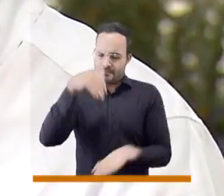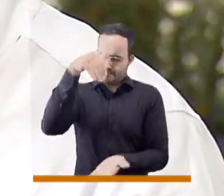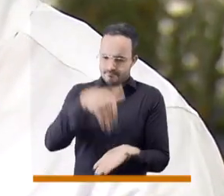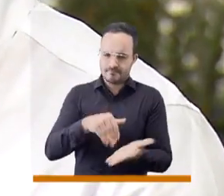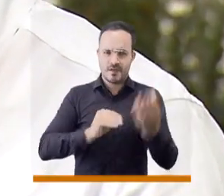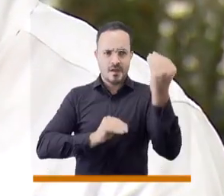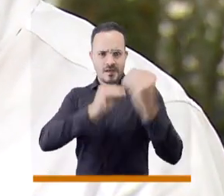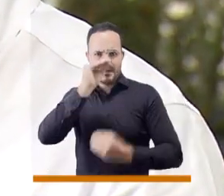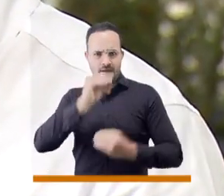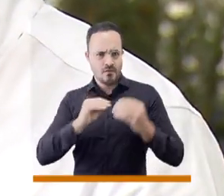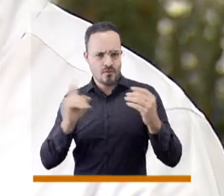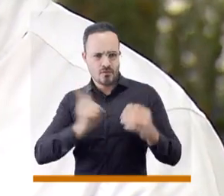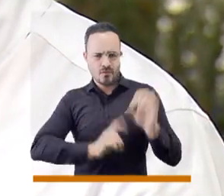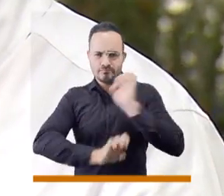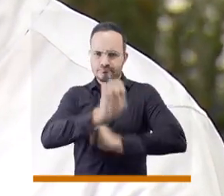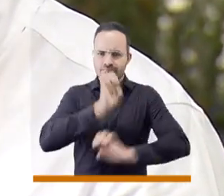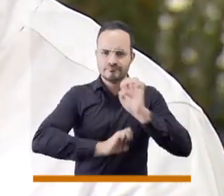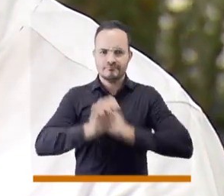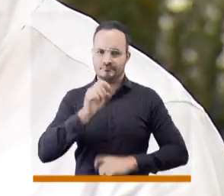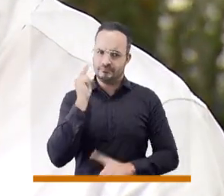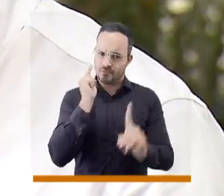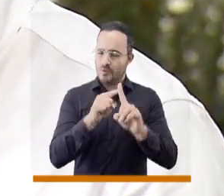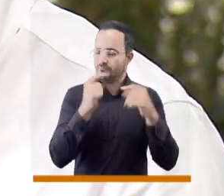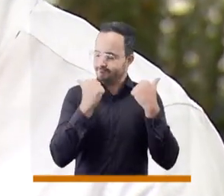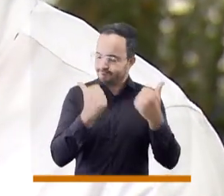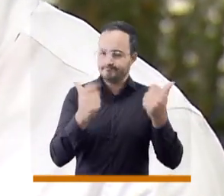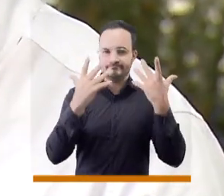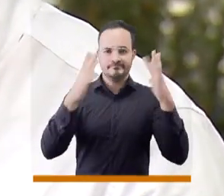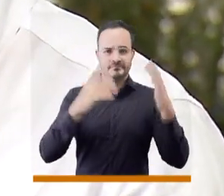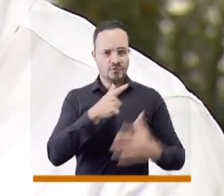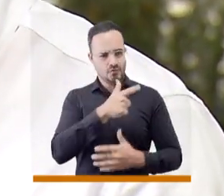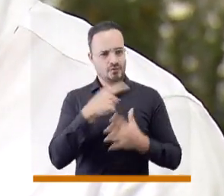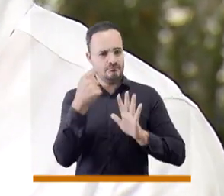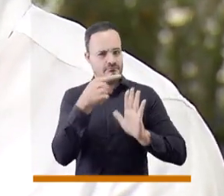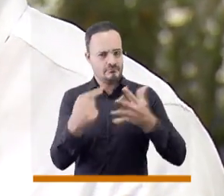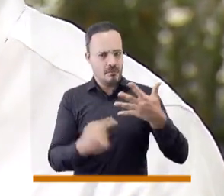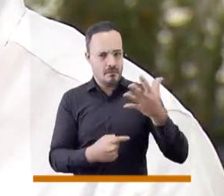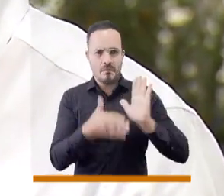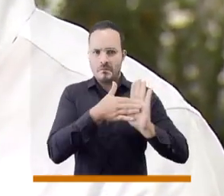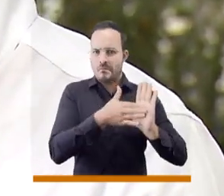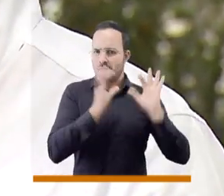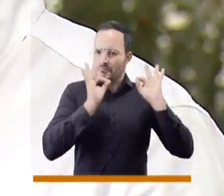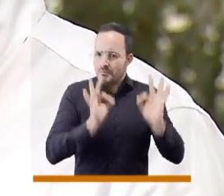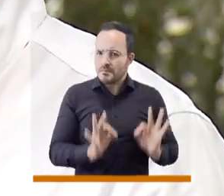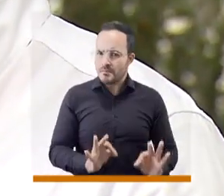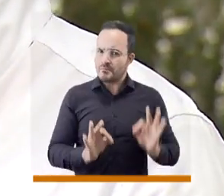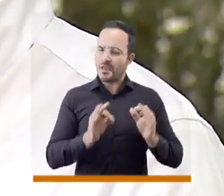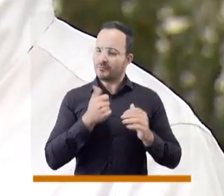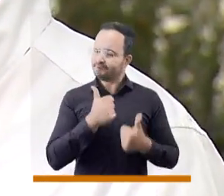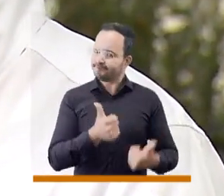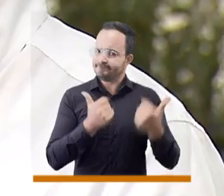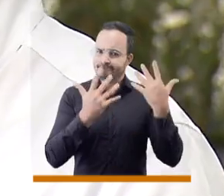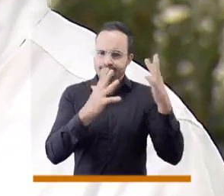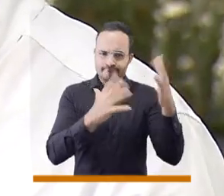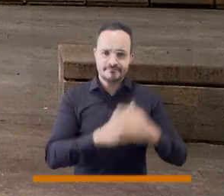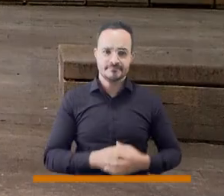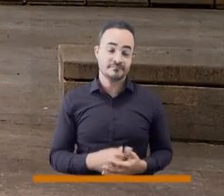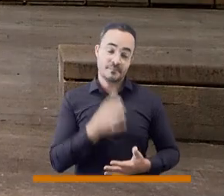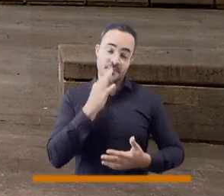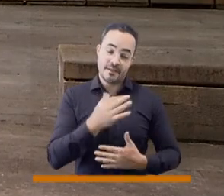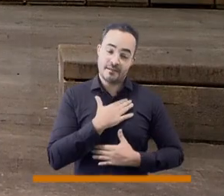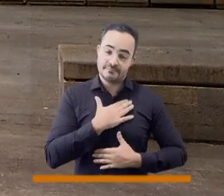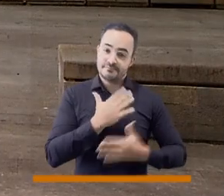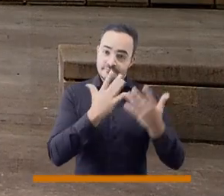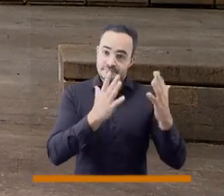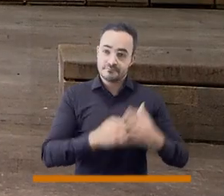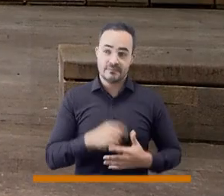vienes haciendo, defendiendo los intereses de la ciudadanía, una oposición firme, constante, una oposición estructurada. Creo